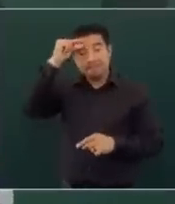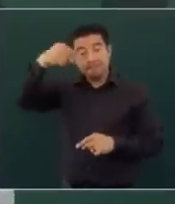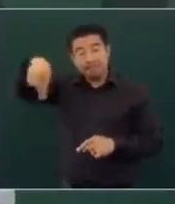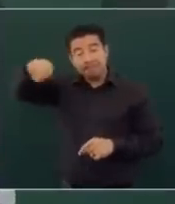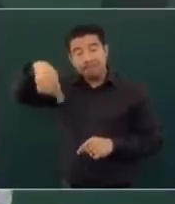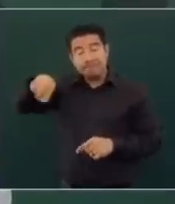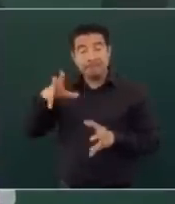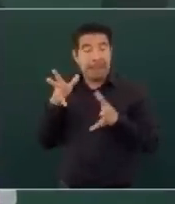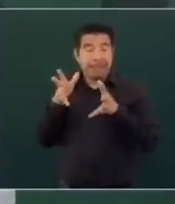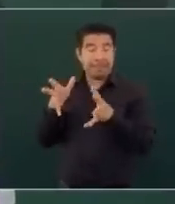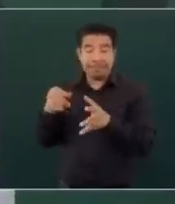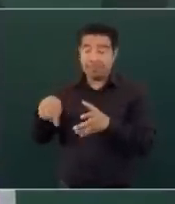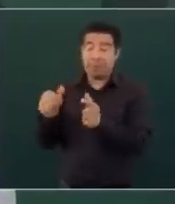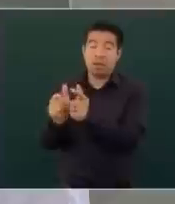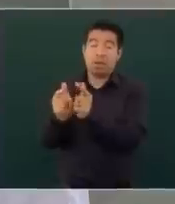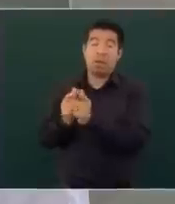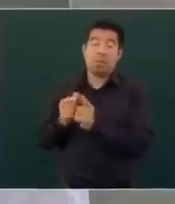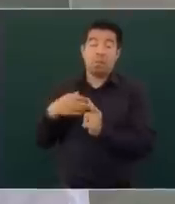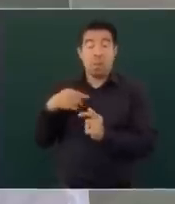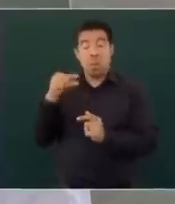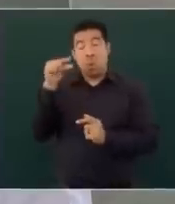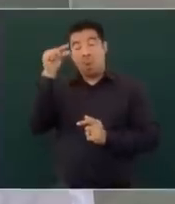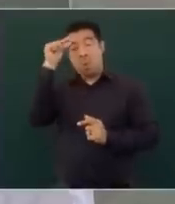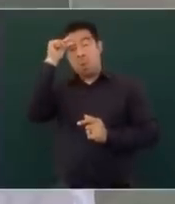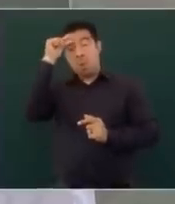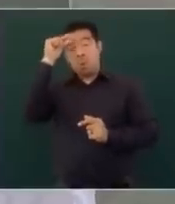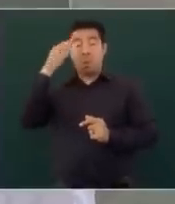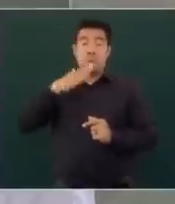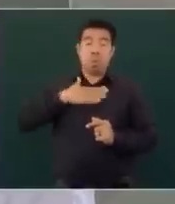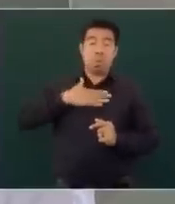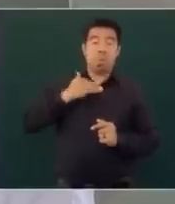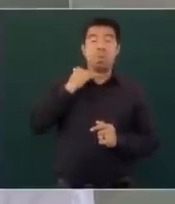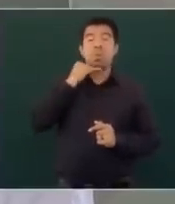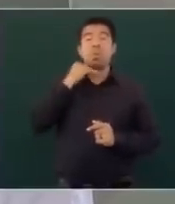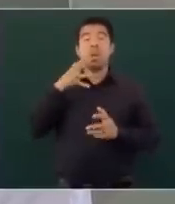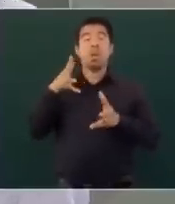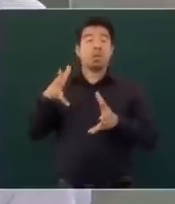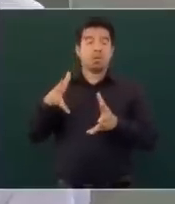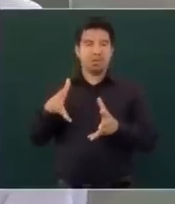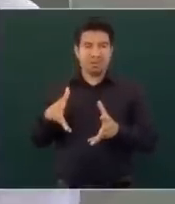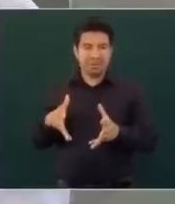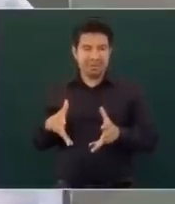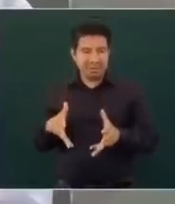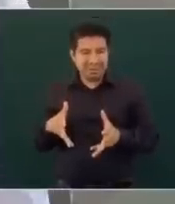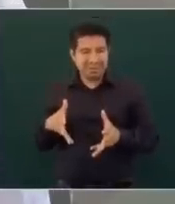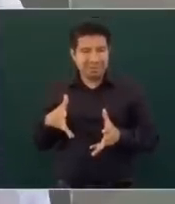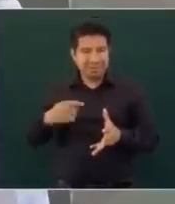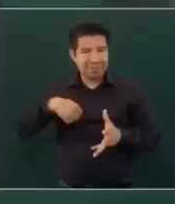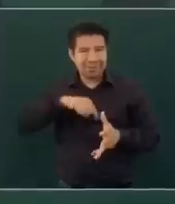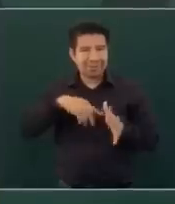orgánicos, ya al desnudo, pues ya sabemos